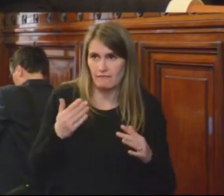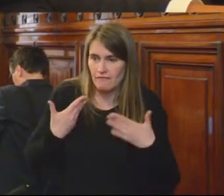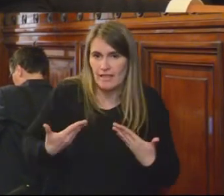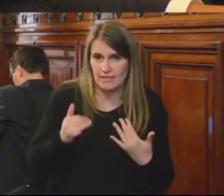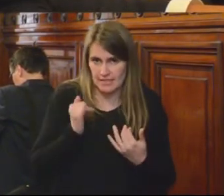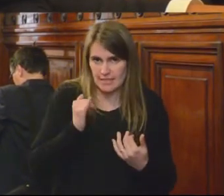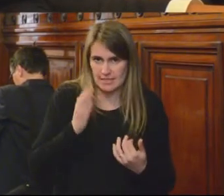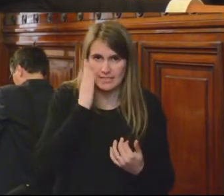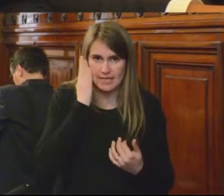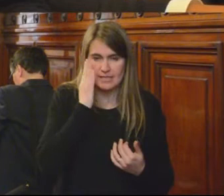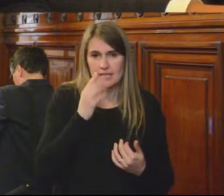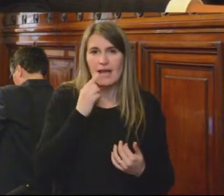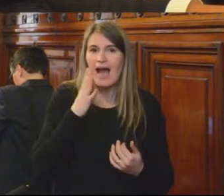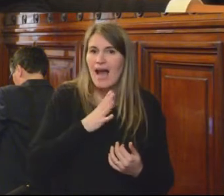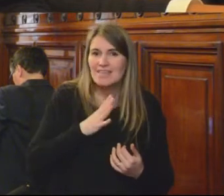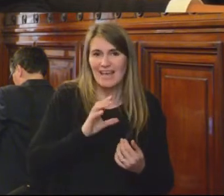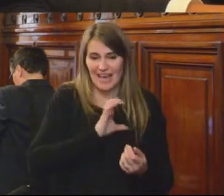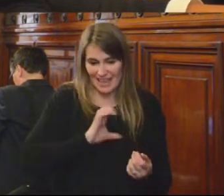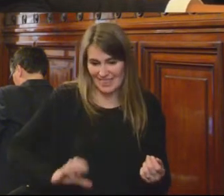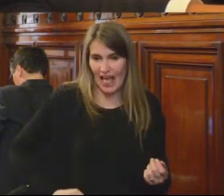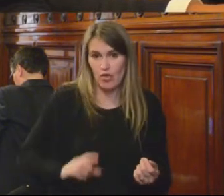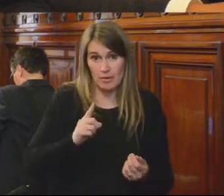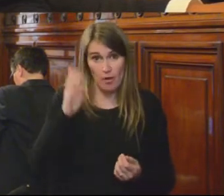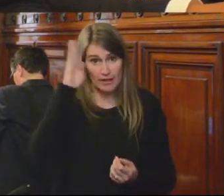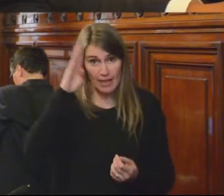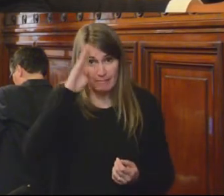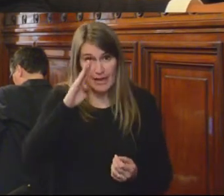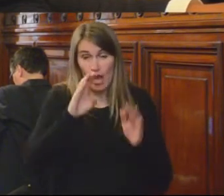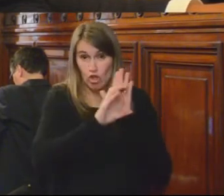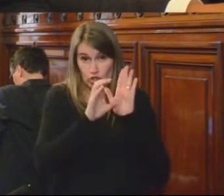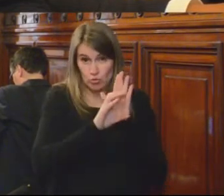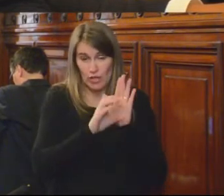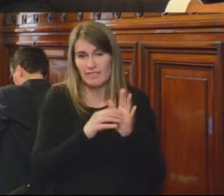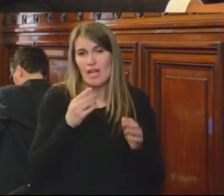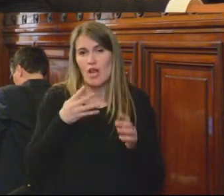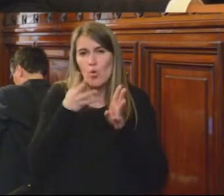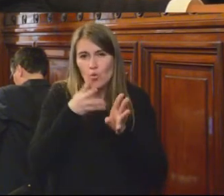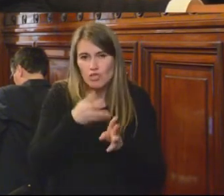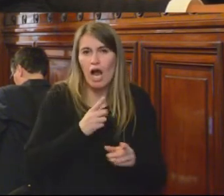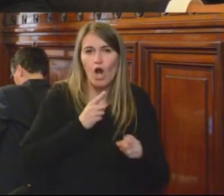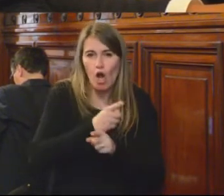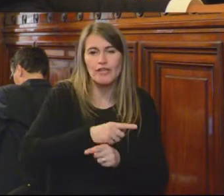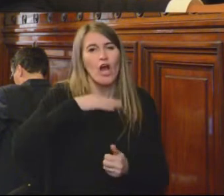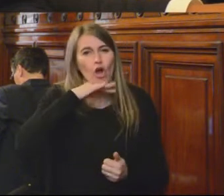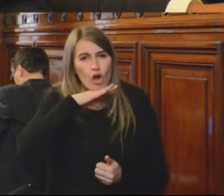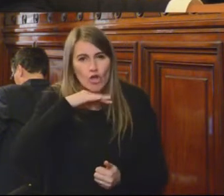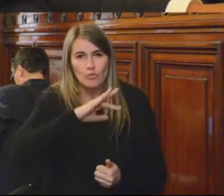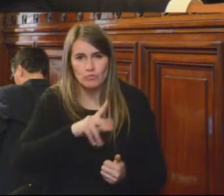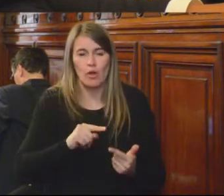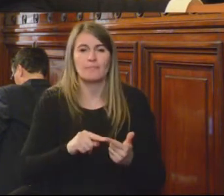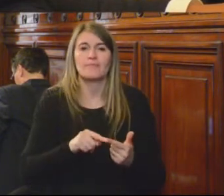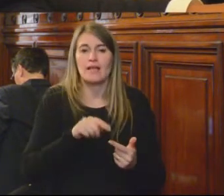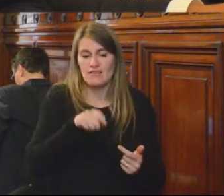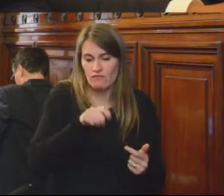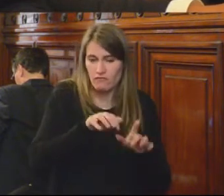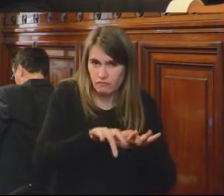revisión profunda del Estado que plantea la Asamblea Nacional Constituyente, la lucha contra la corrupción, la informatización del Poder Judicial,